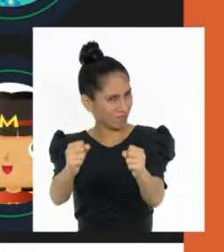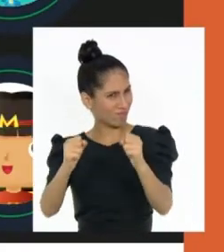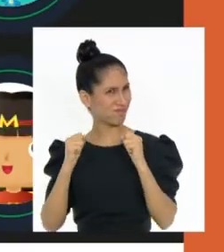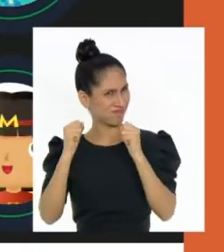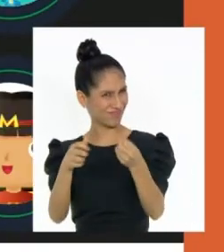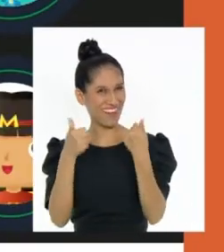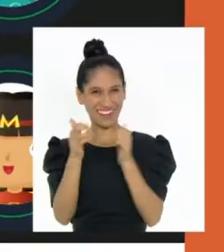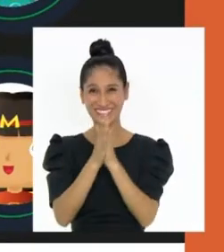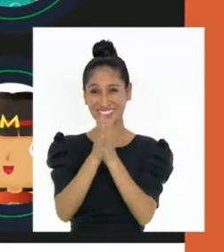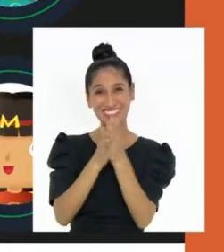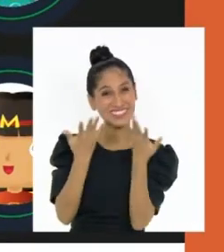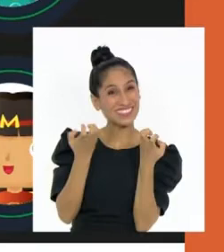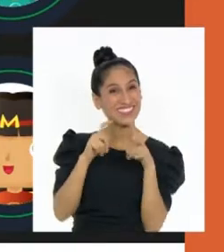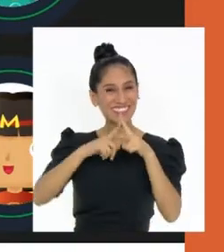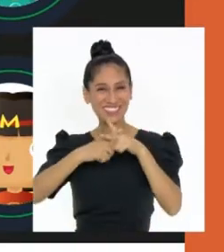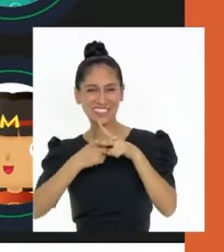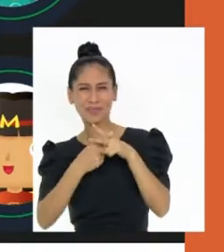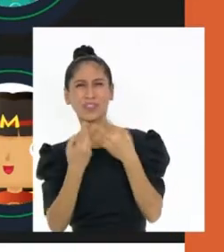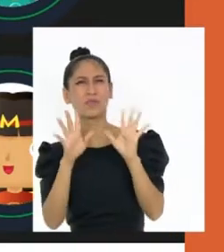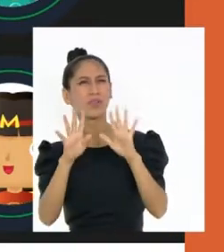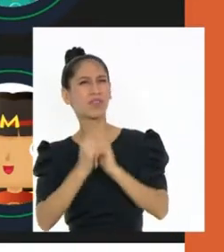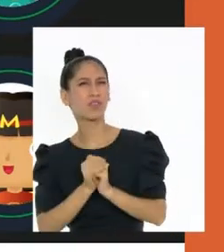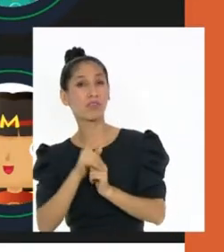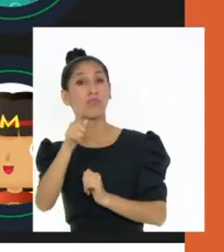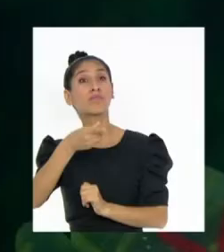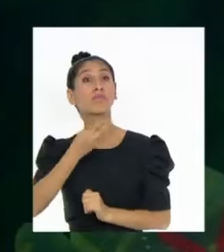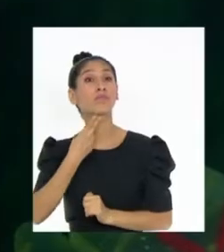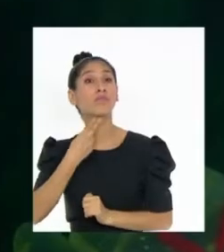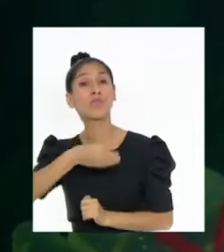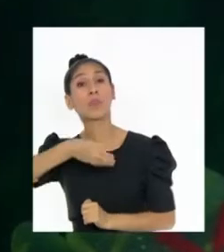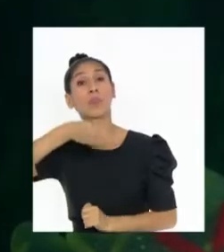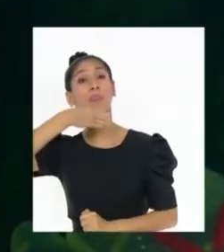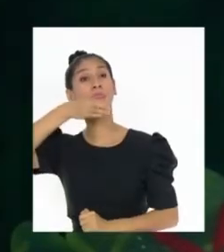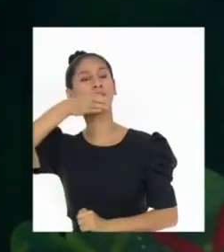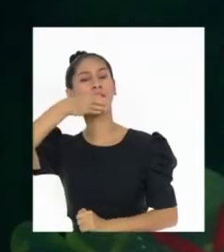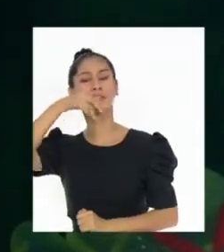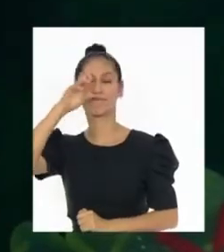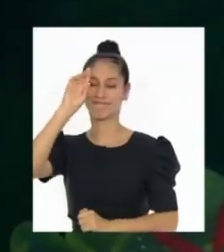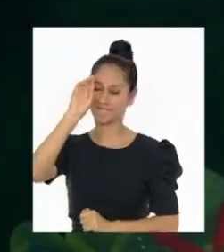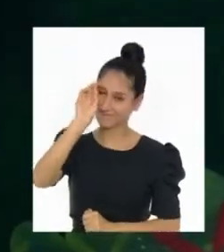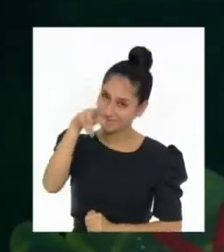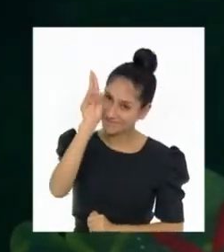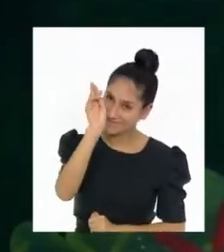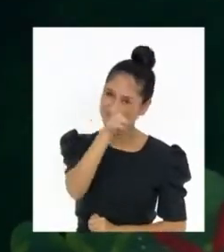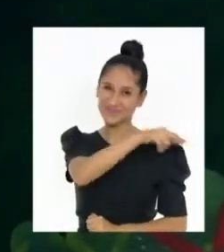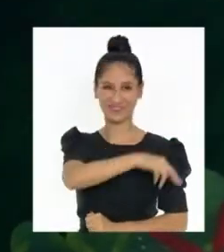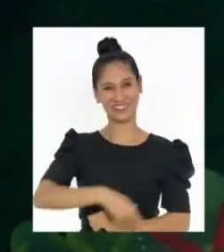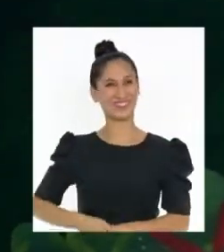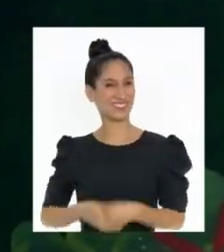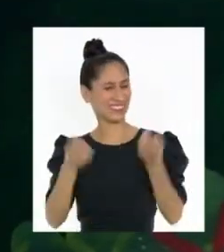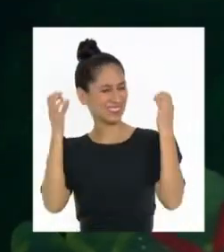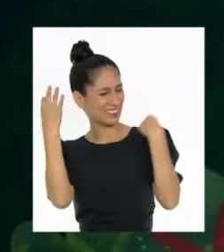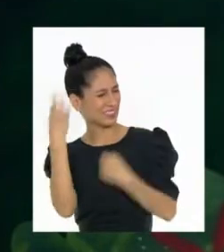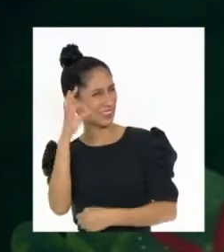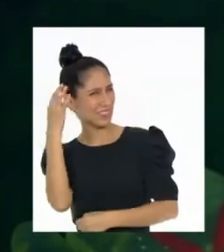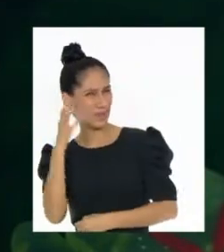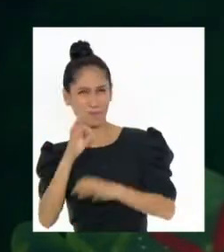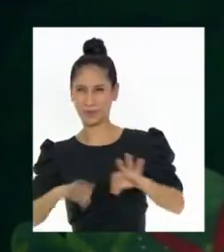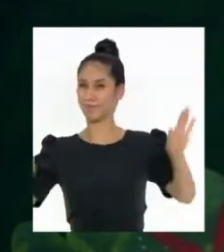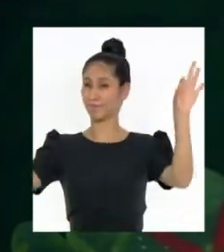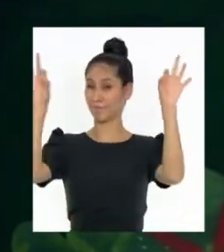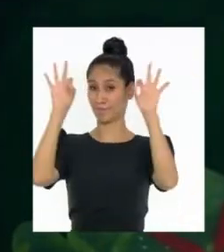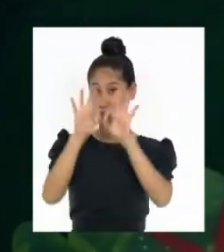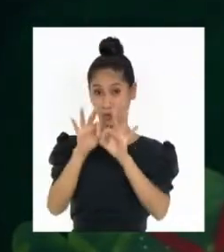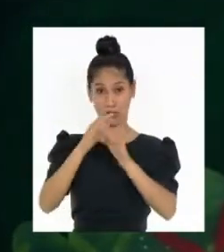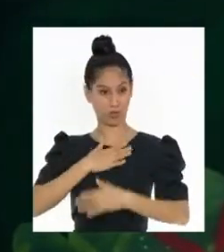¡Ya quiero empezar! Están olvidándose de tomar agua. Tienes mucha razón, Iyari. Siempre es muy importante